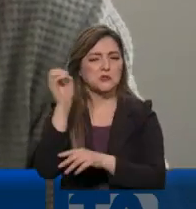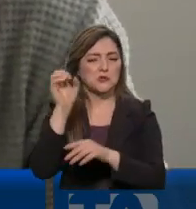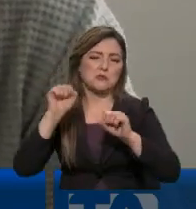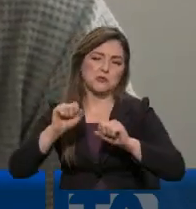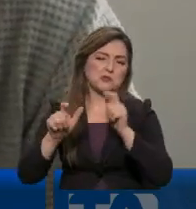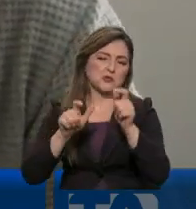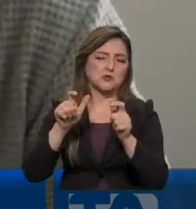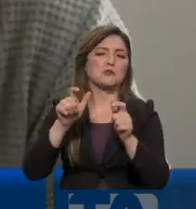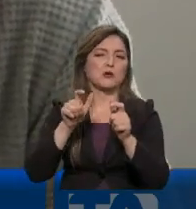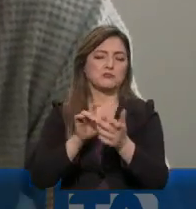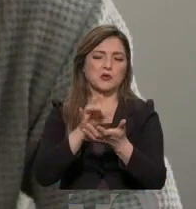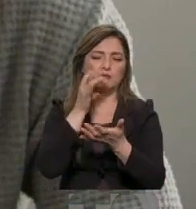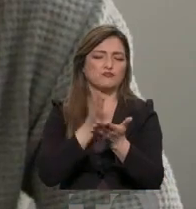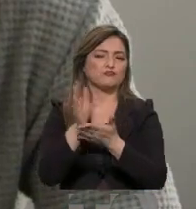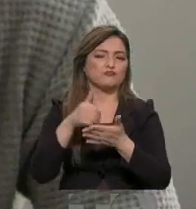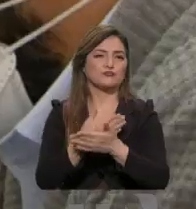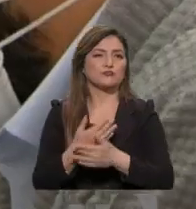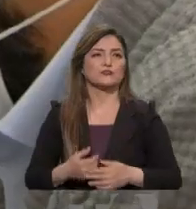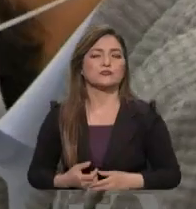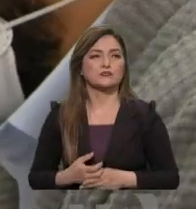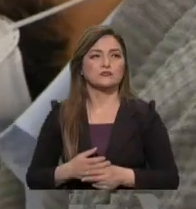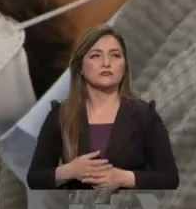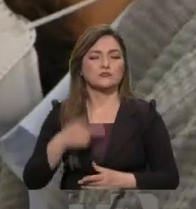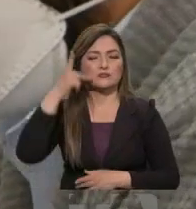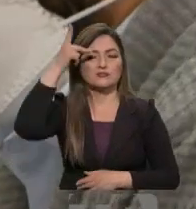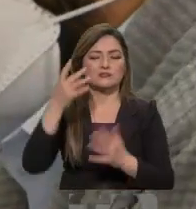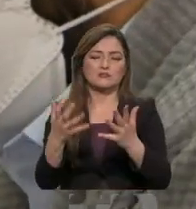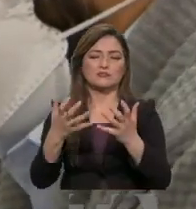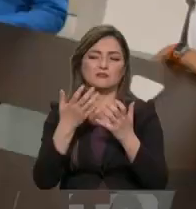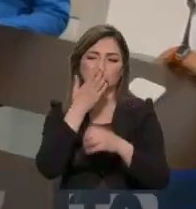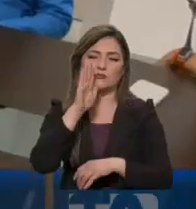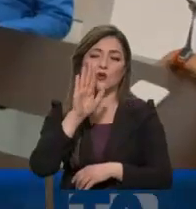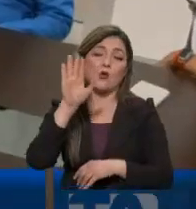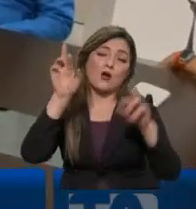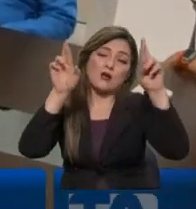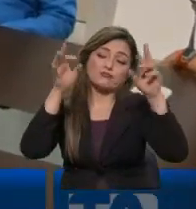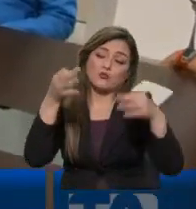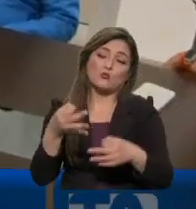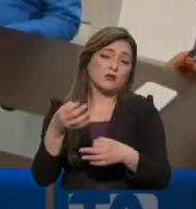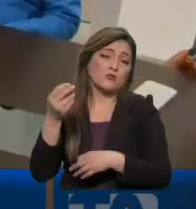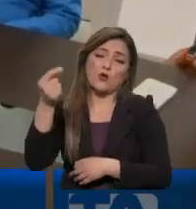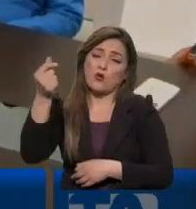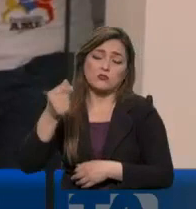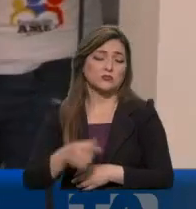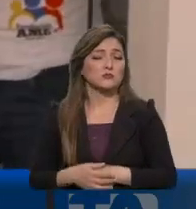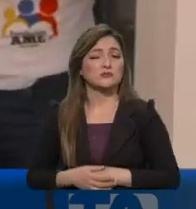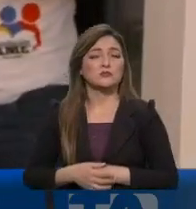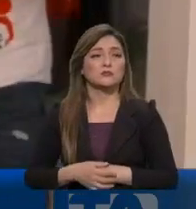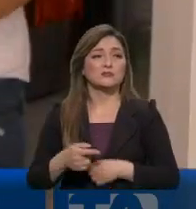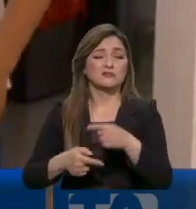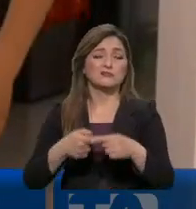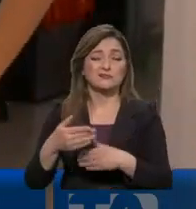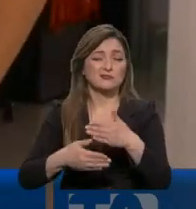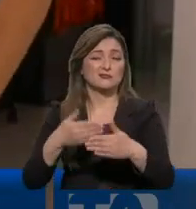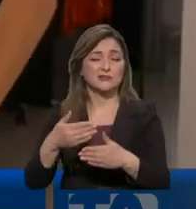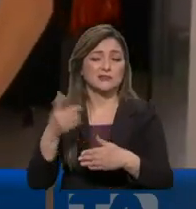puedan también contar con acceso a estos medicamentos. Los padres esperan que estos ofrecimientos se cumplan lo más pronto posible. Saben que cada día